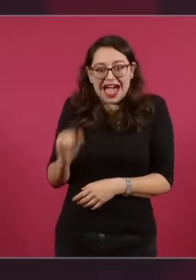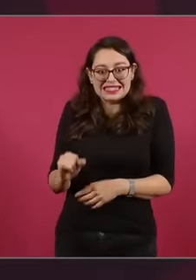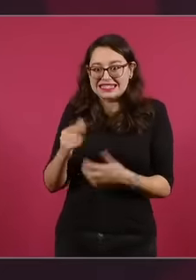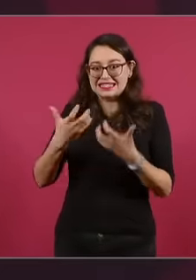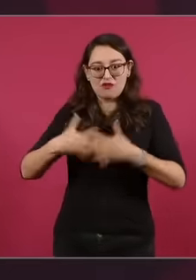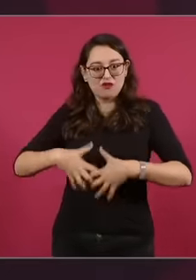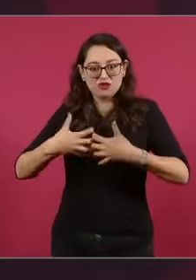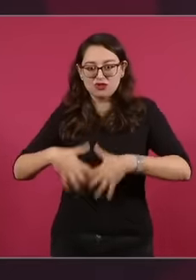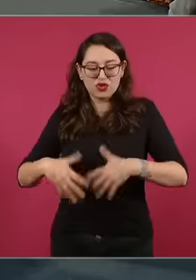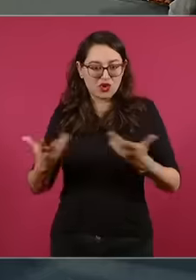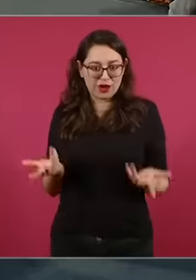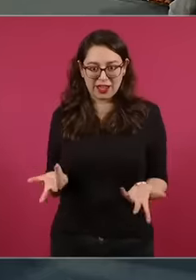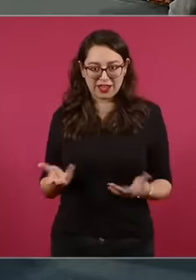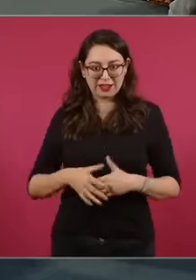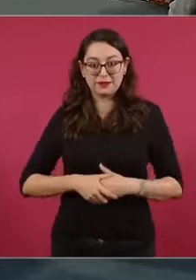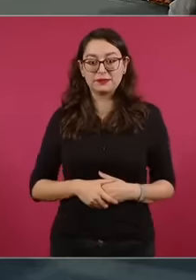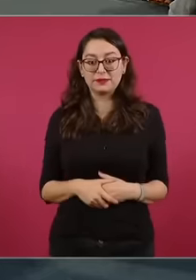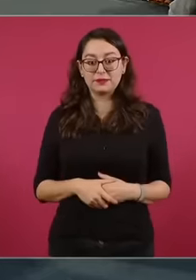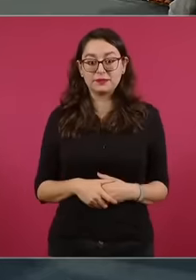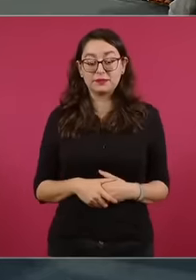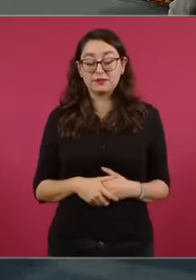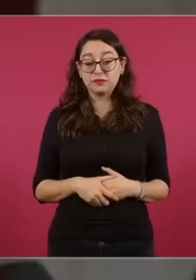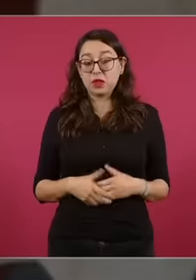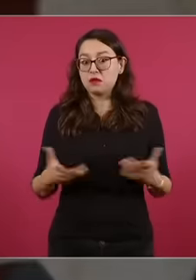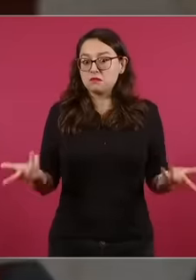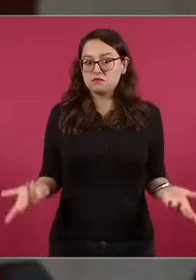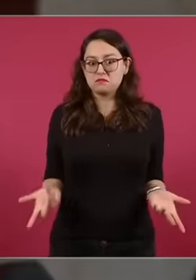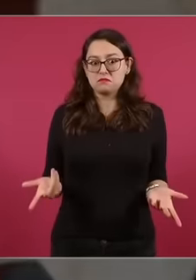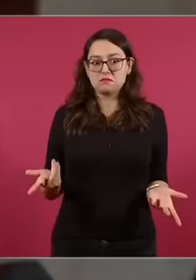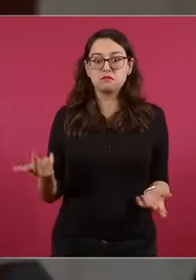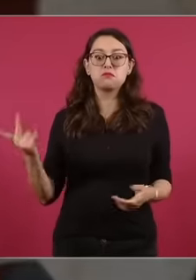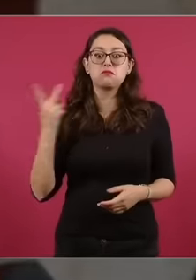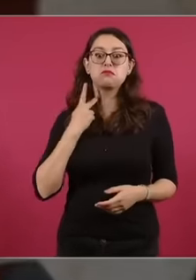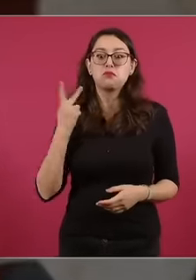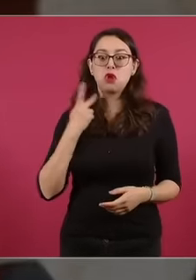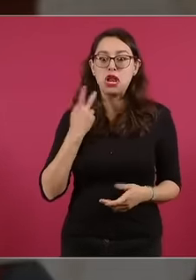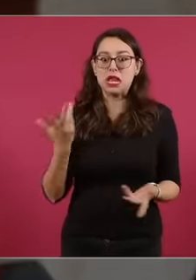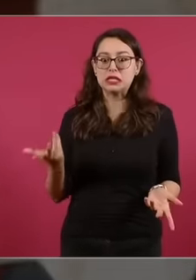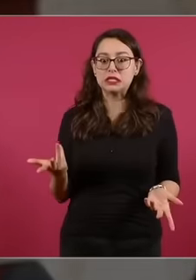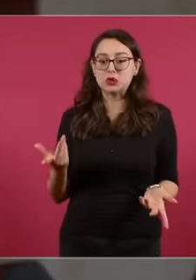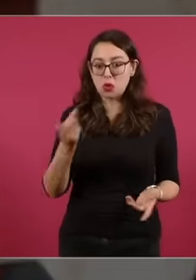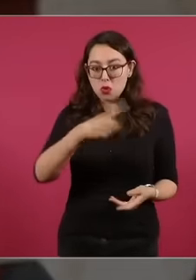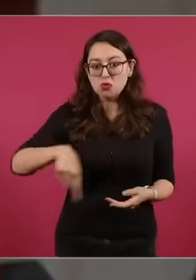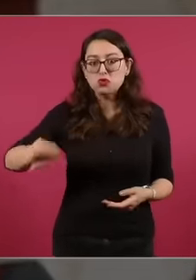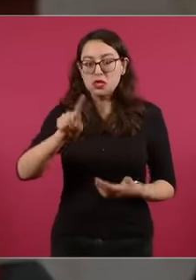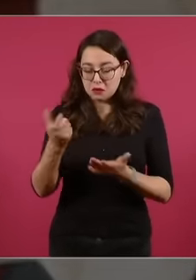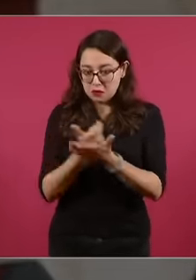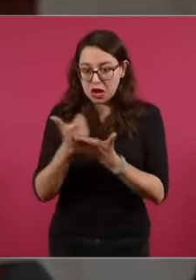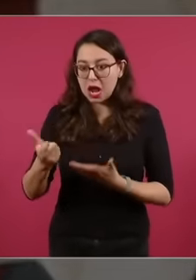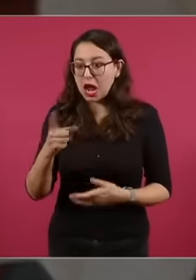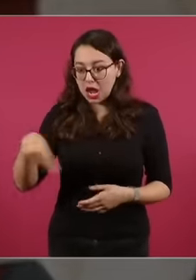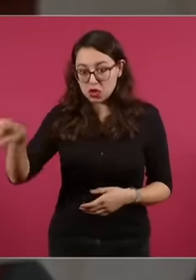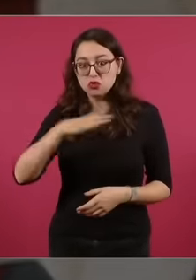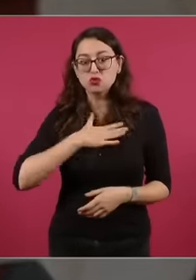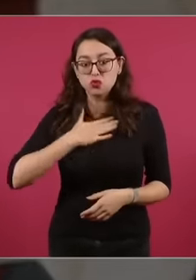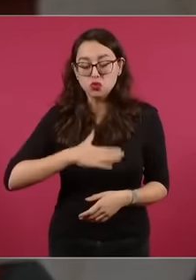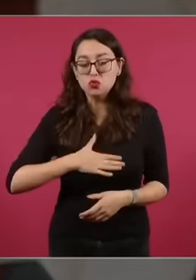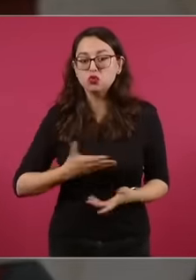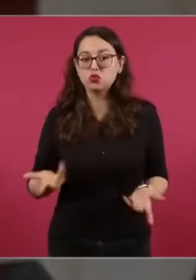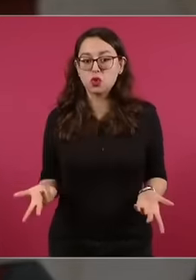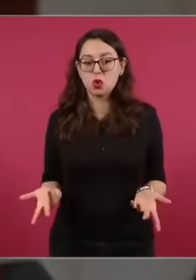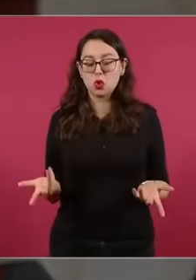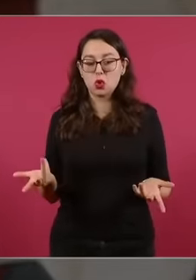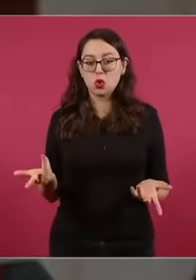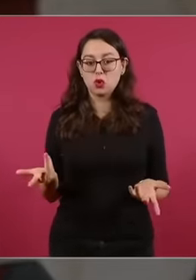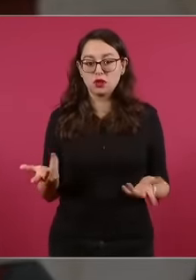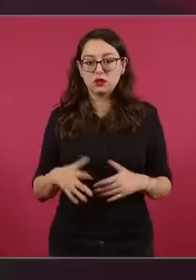el pago correspondiente. ¿Y una salida política por justicia? Eso es injusto, obviamente, porque sí son trabajadores. Pues habría que evaluar.